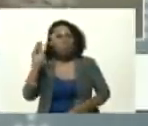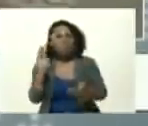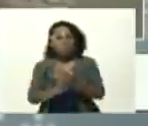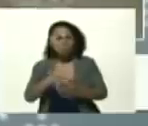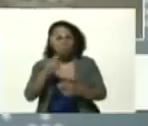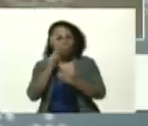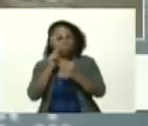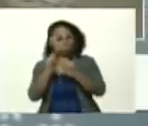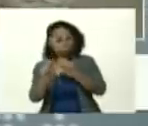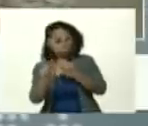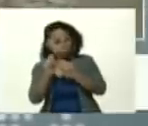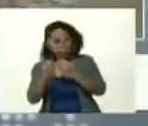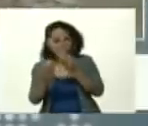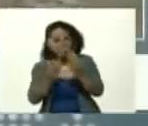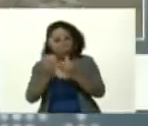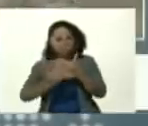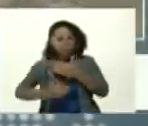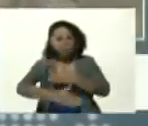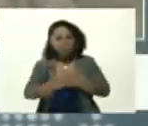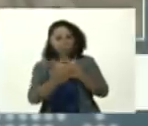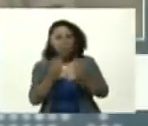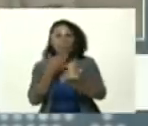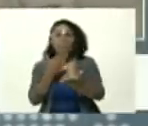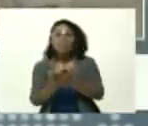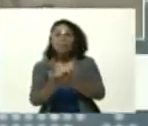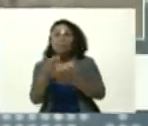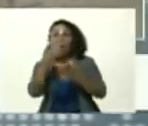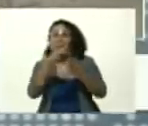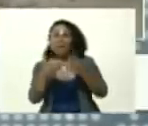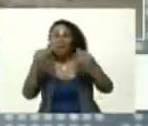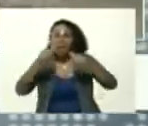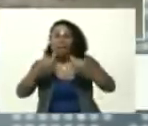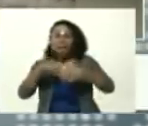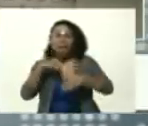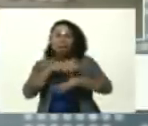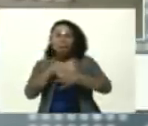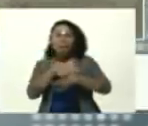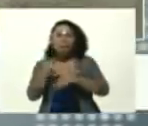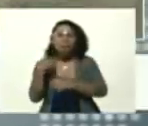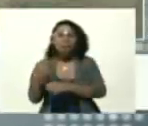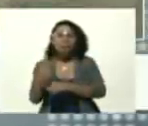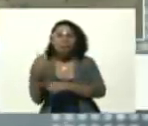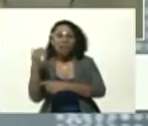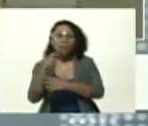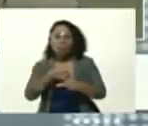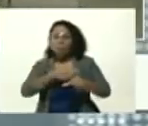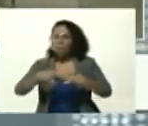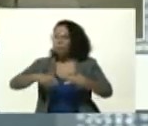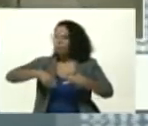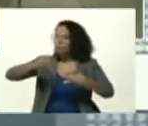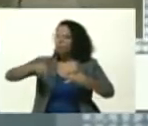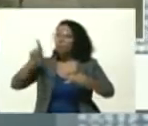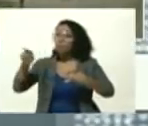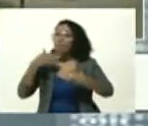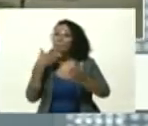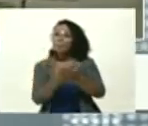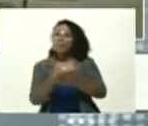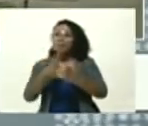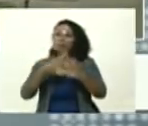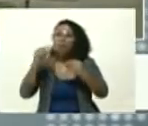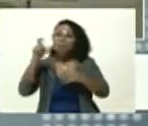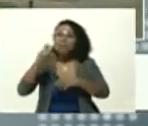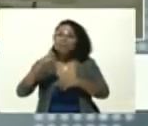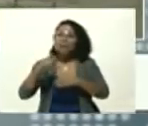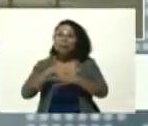lupa y vamos a avanzar. Me piden los recursos. Aquí está la ministra de Finanzas que tiene la chequera. Tú le pides todo lo que necesites